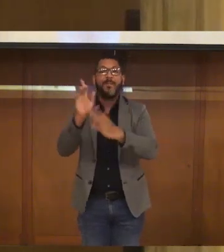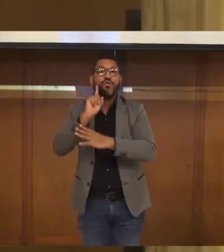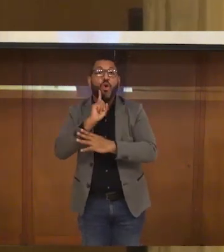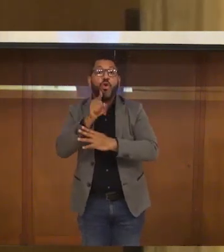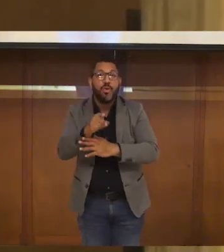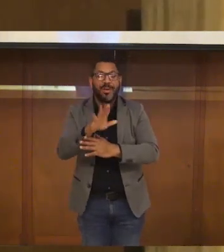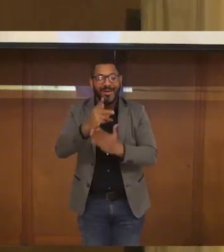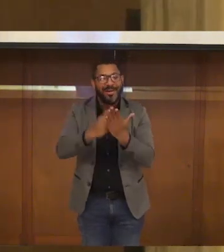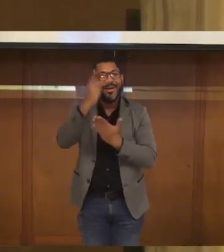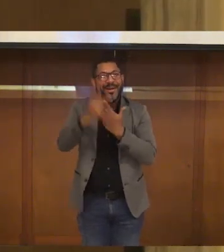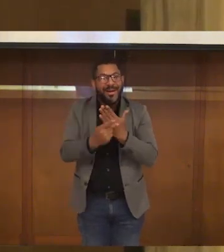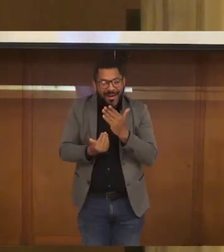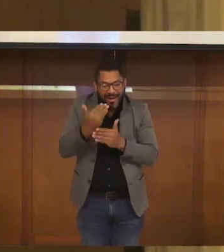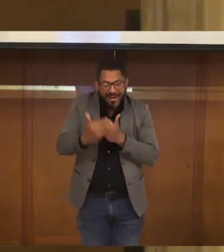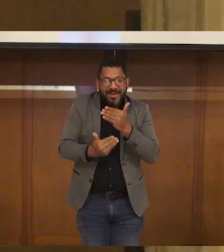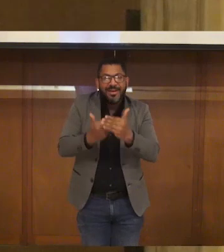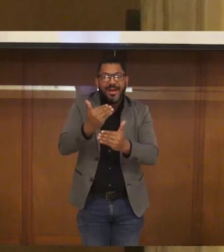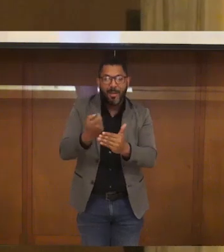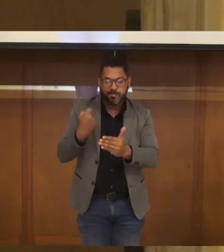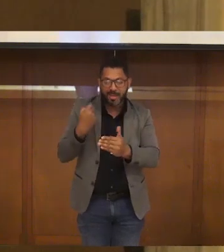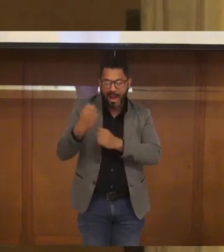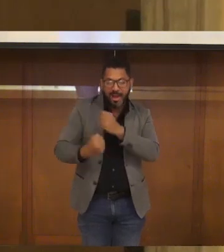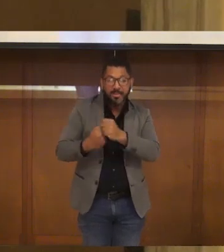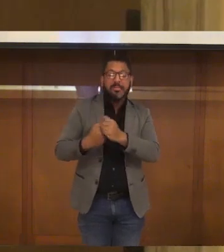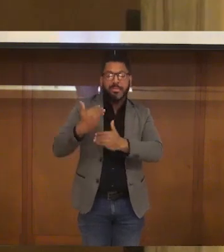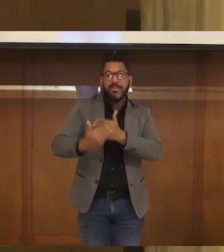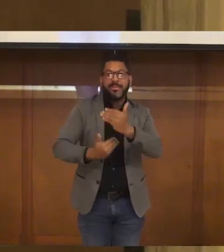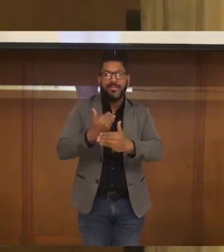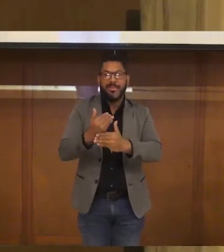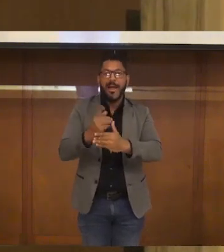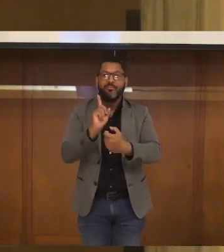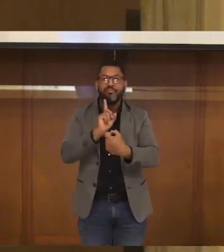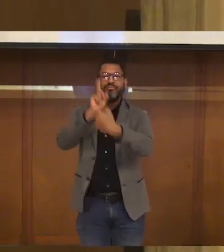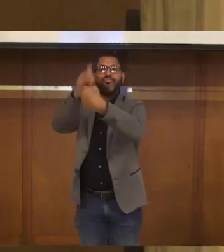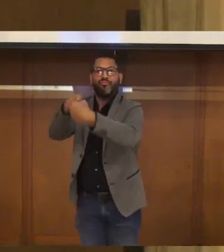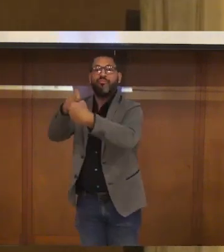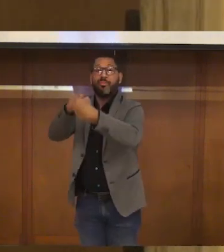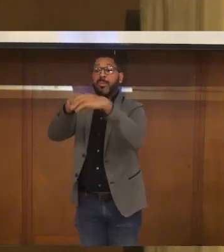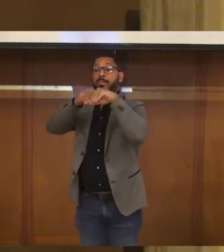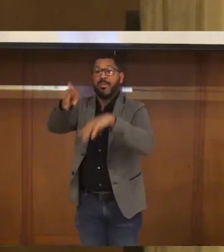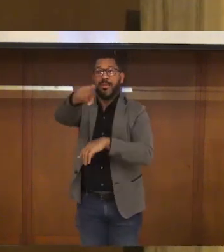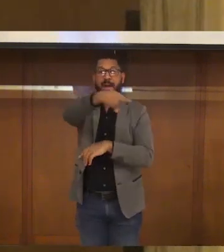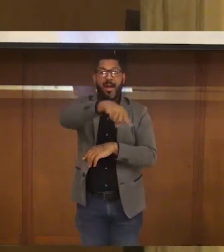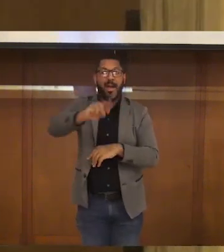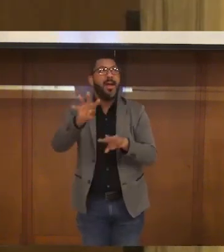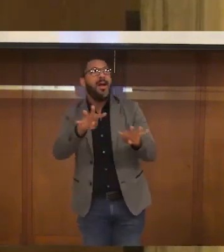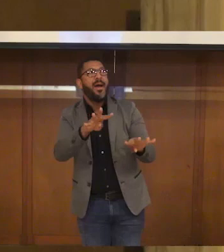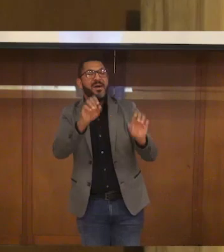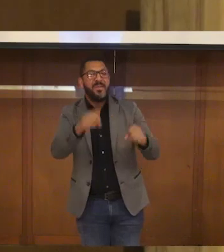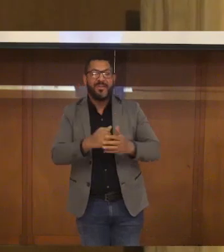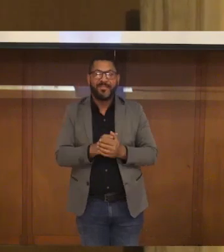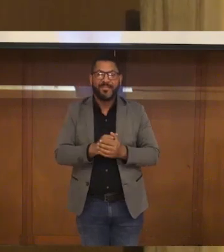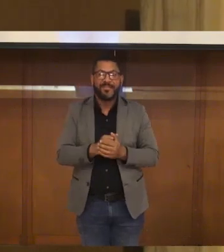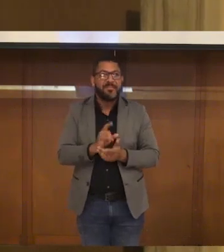Sordos, que es un proyecto que hemos emprendido hace un par de años. Entonces, pues a través de las redes lo van a recibir y